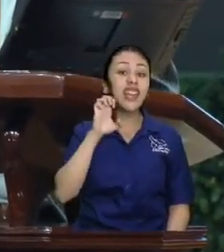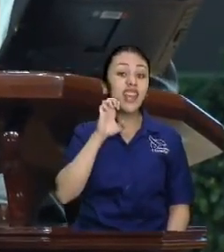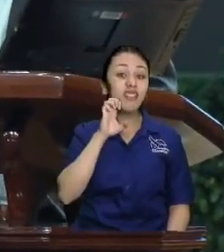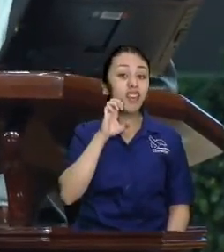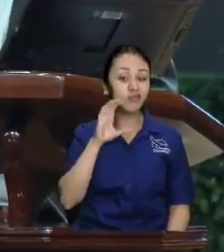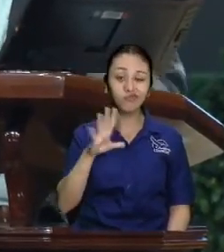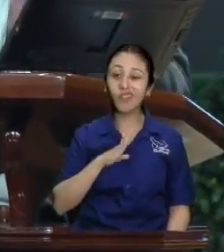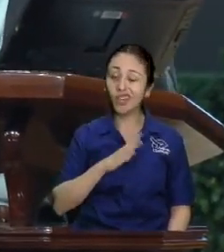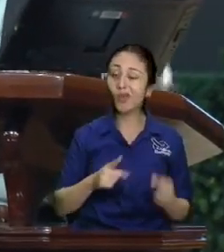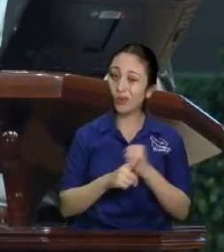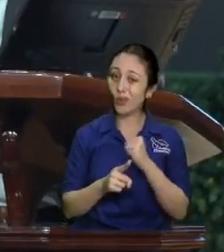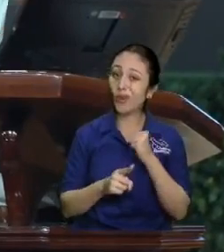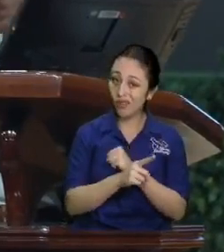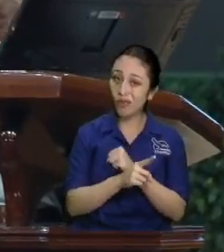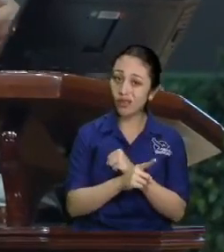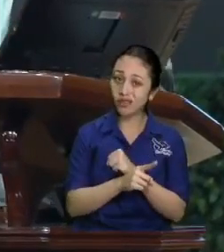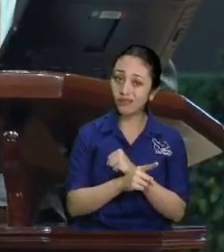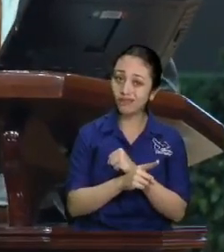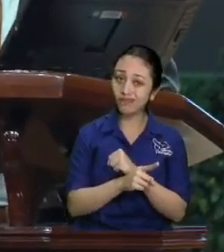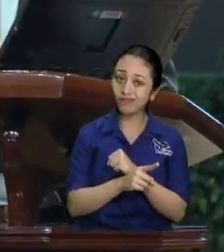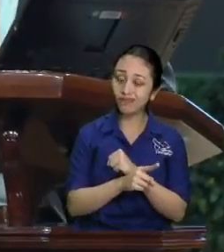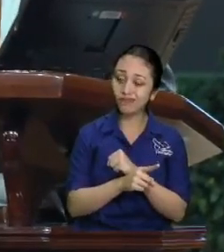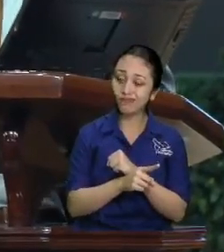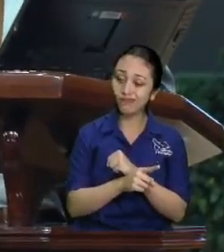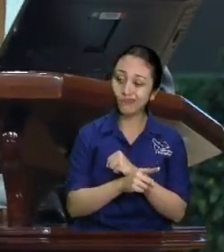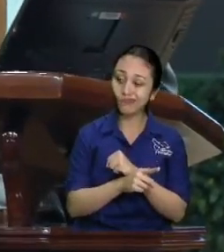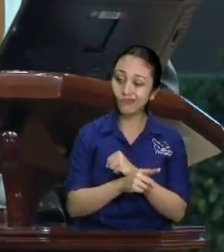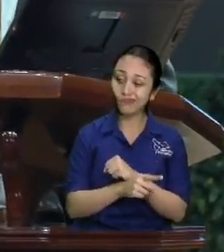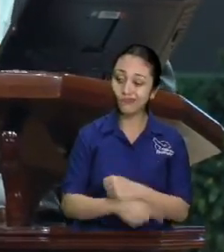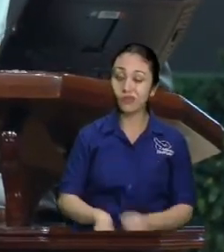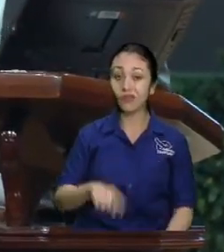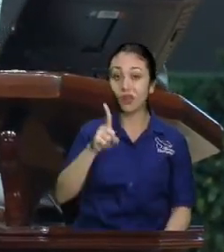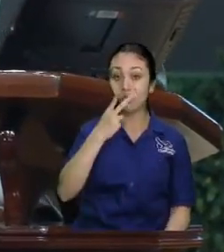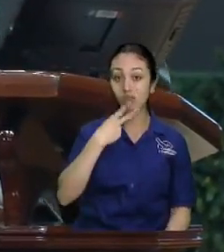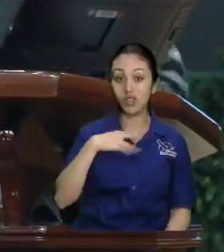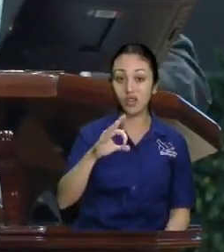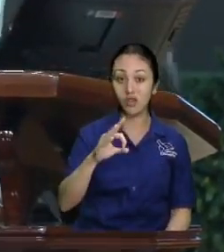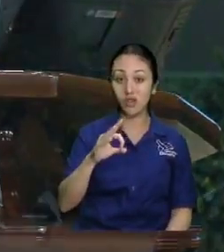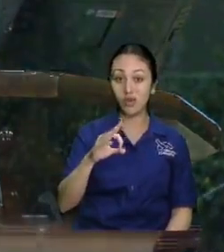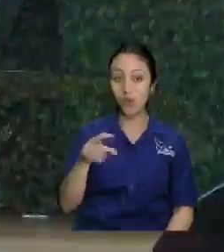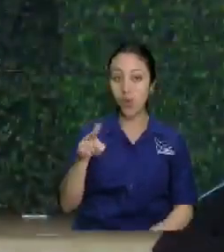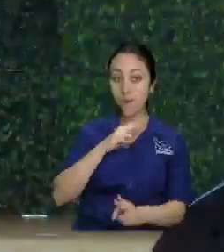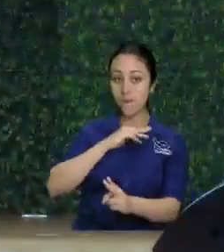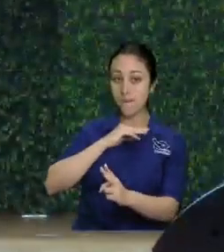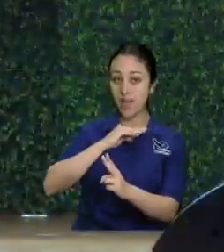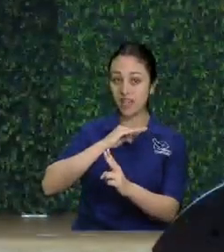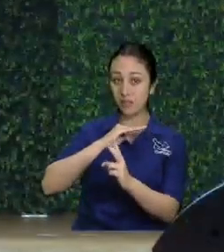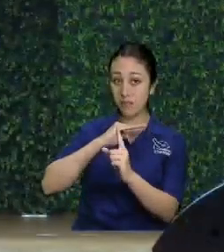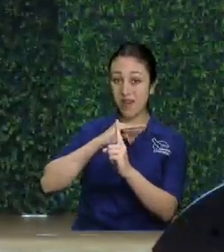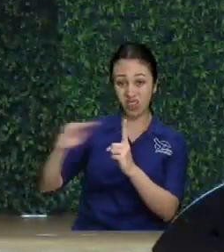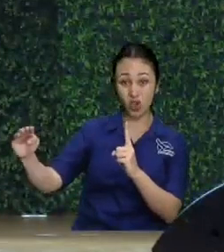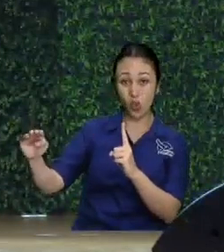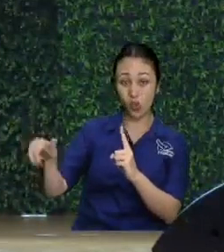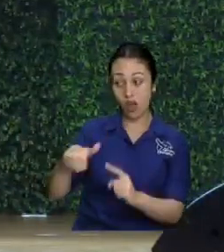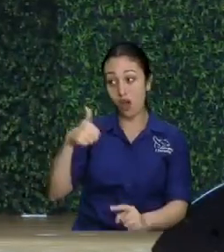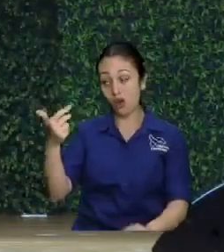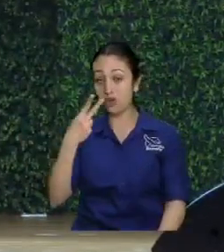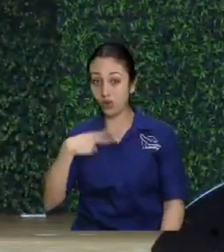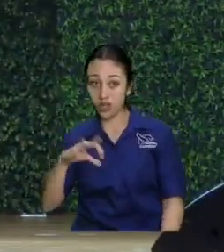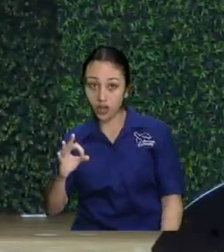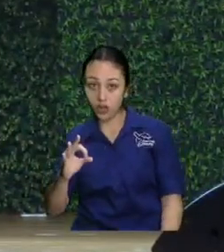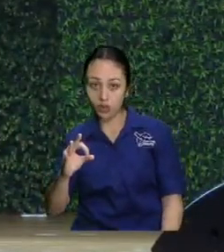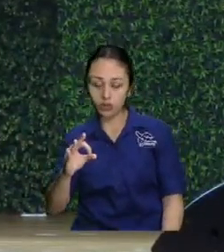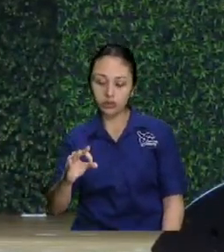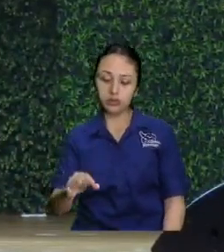Por salirse del paraíso, un hijo mató al otro. Después miramos a Abraham, entregó 2 veces a su mujer.